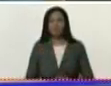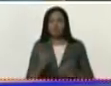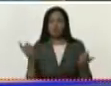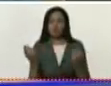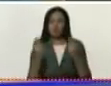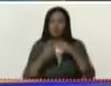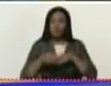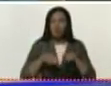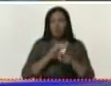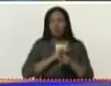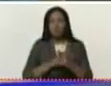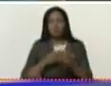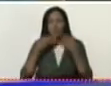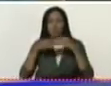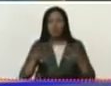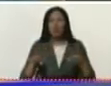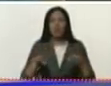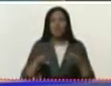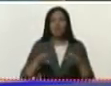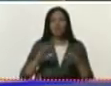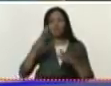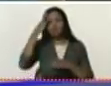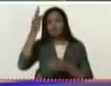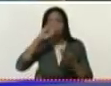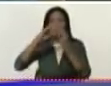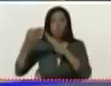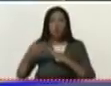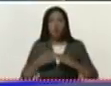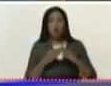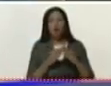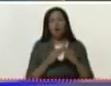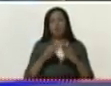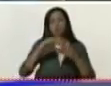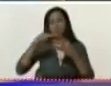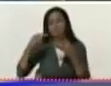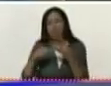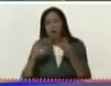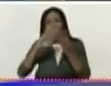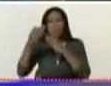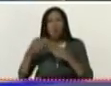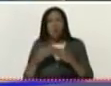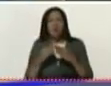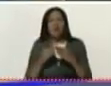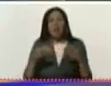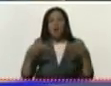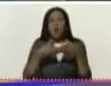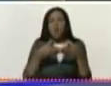combinación del poder popular, los consejos comunales, las UPD, las comunas, las VC,